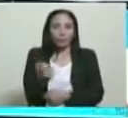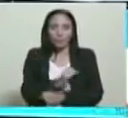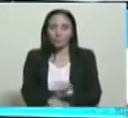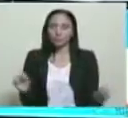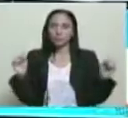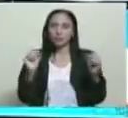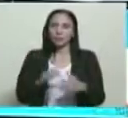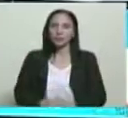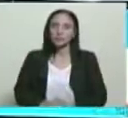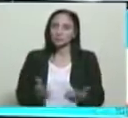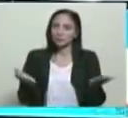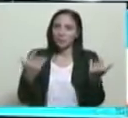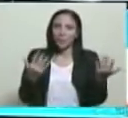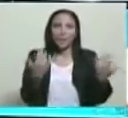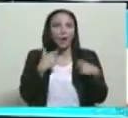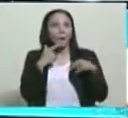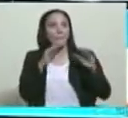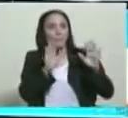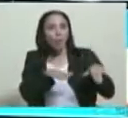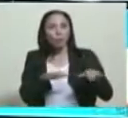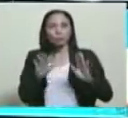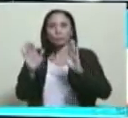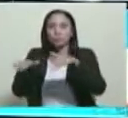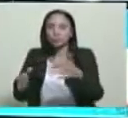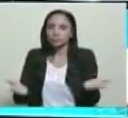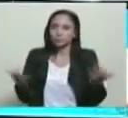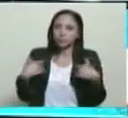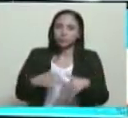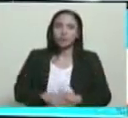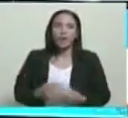Yo necesito el apoyo de la juventud, el apoyo